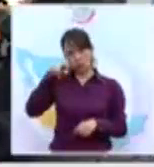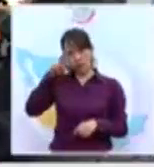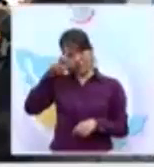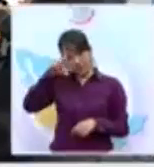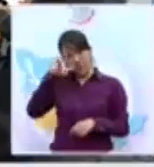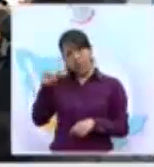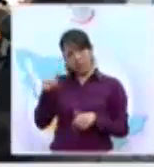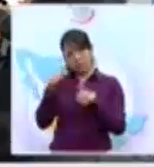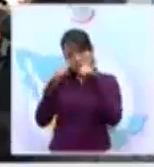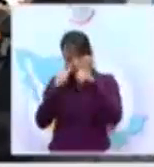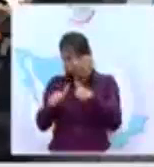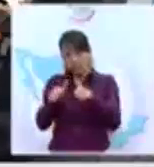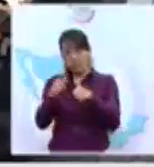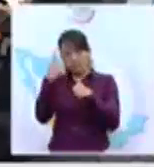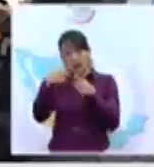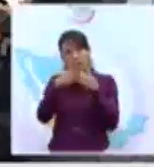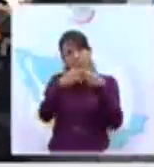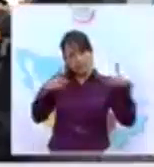desarrollo social,